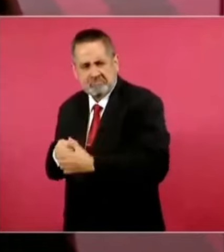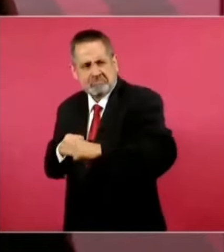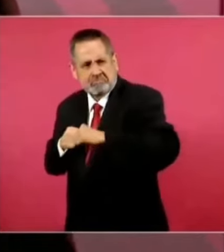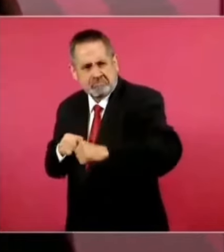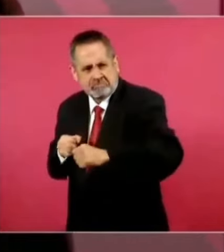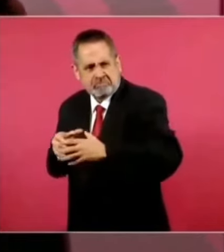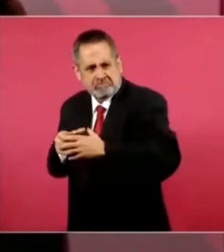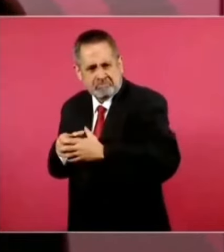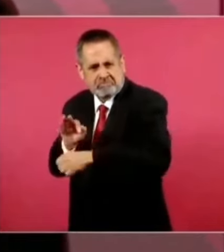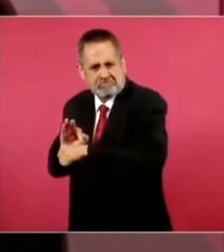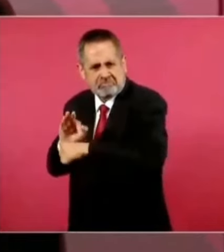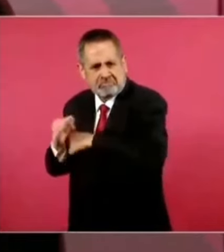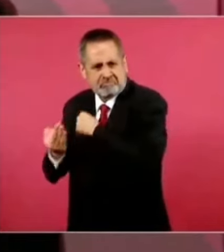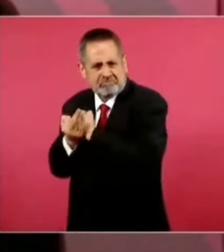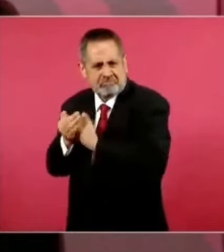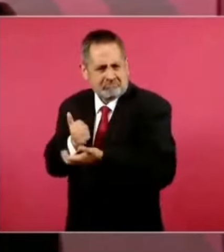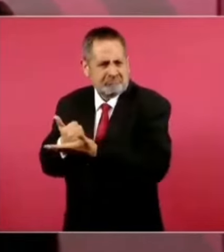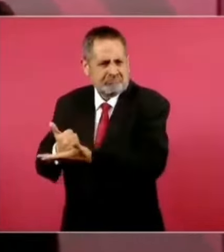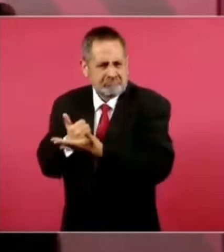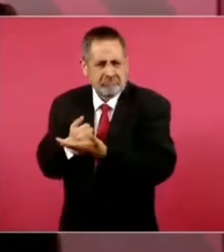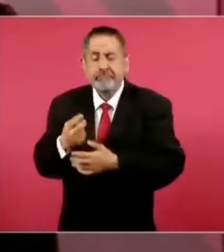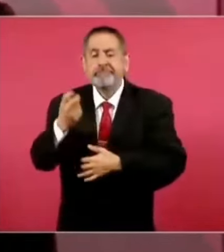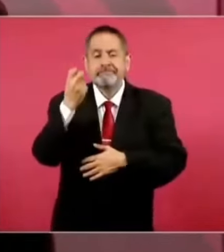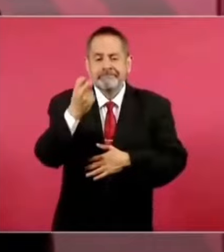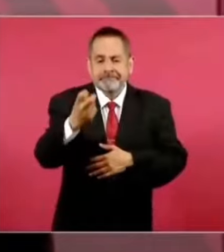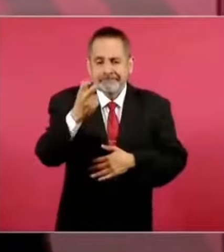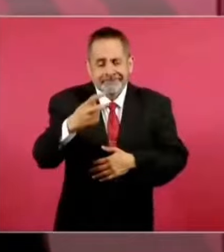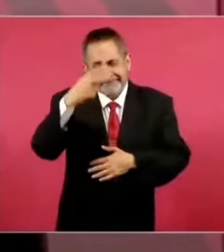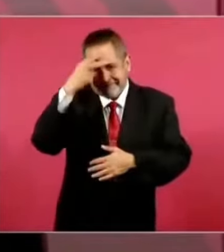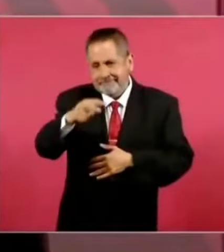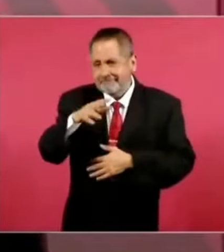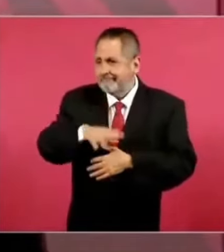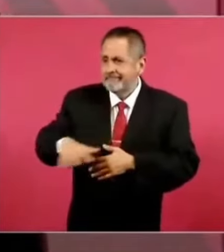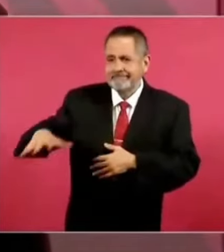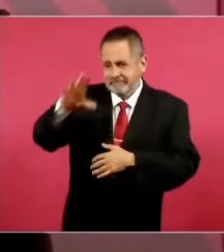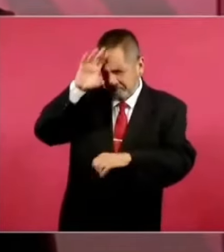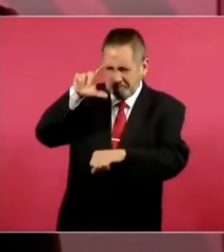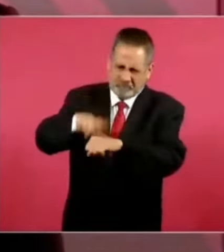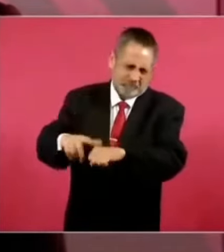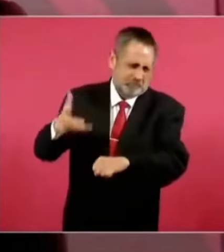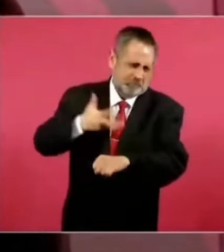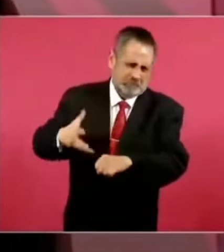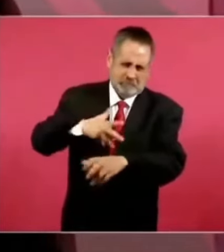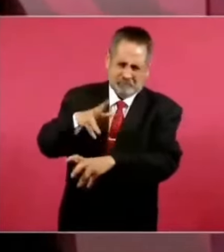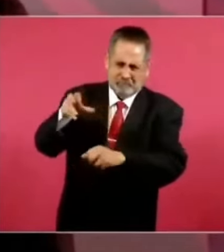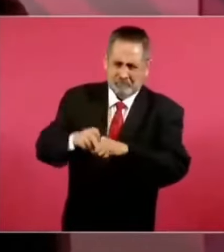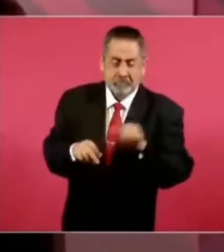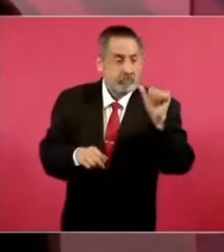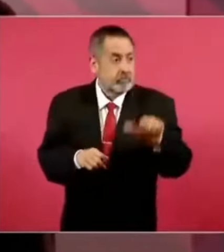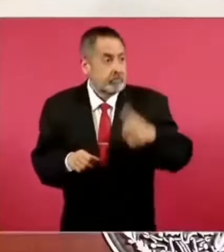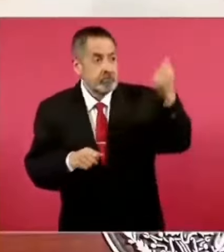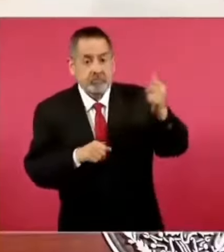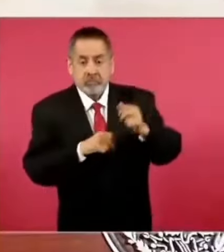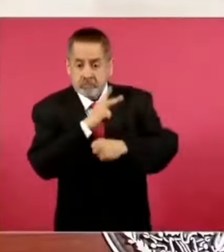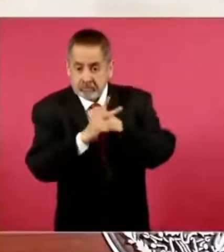Por eso hablo de que México es una potencia cultural en el mundo. Son pocos los